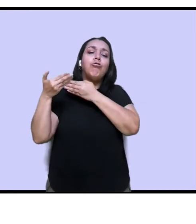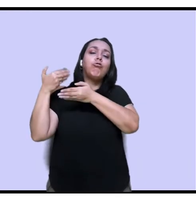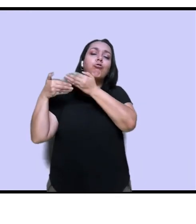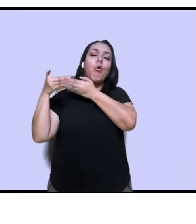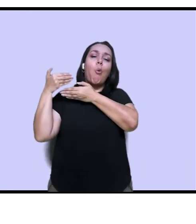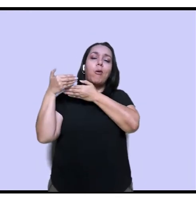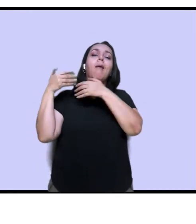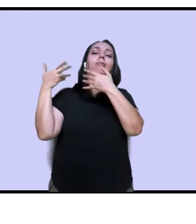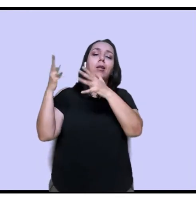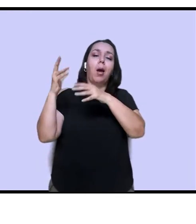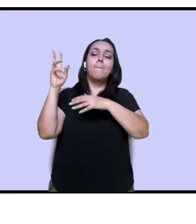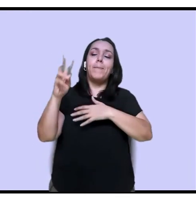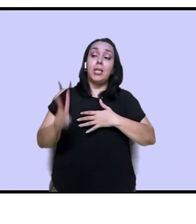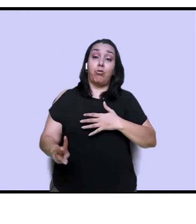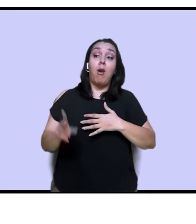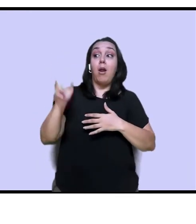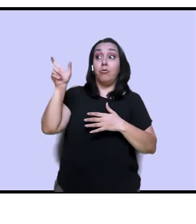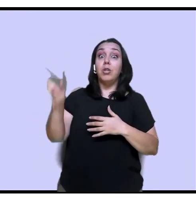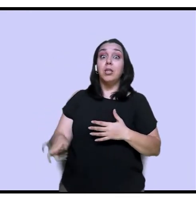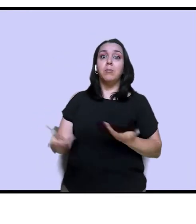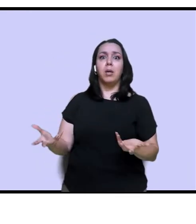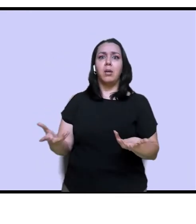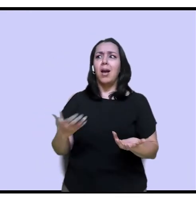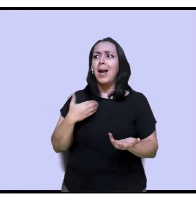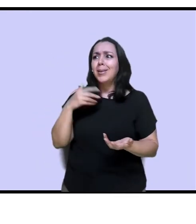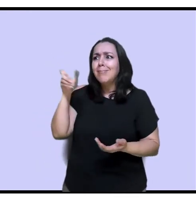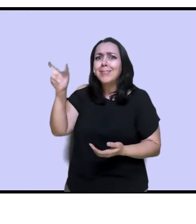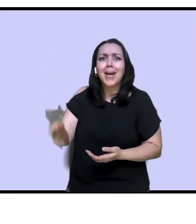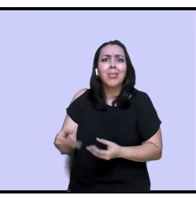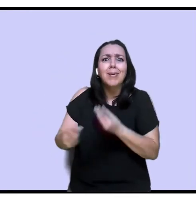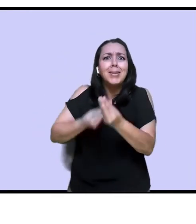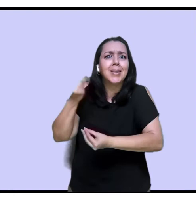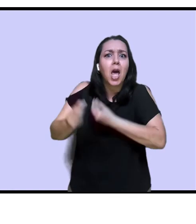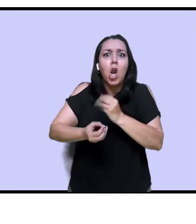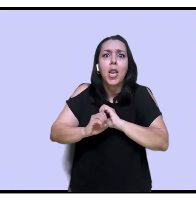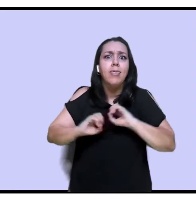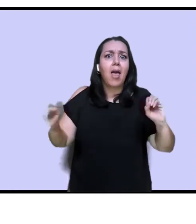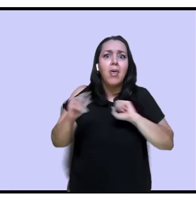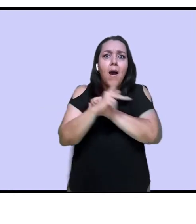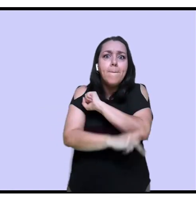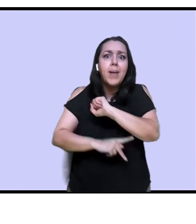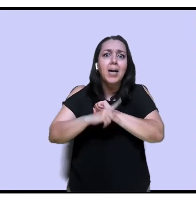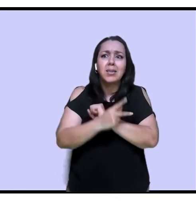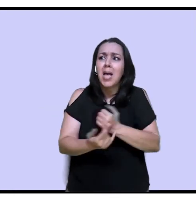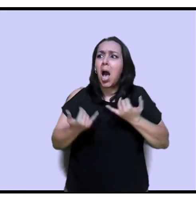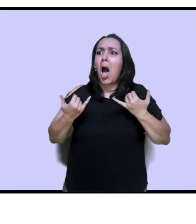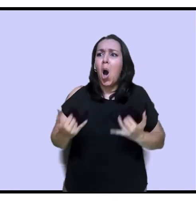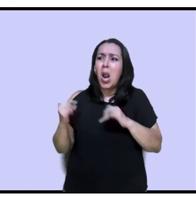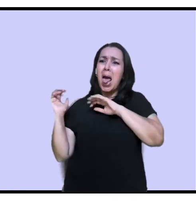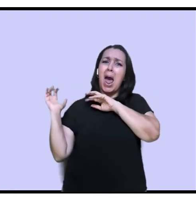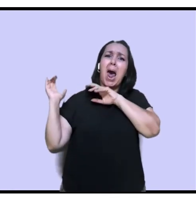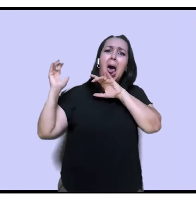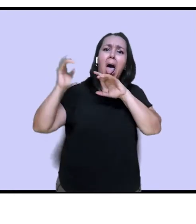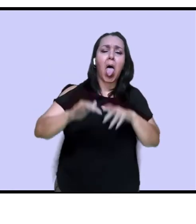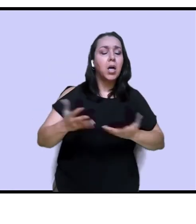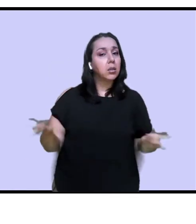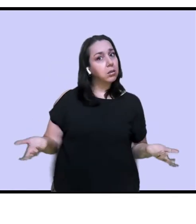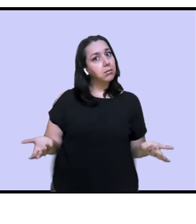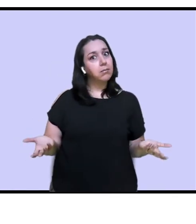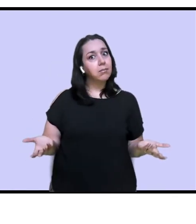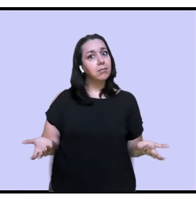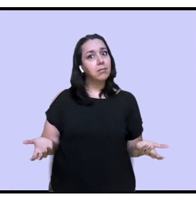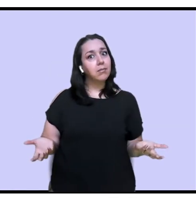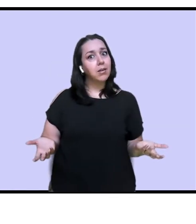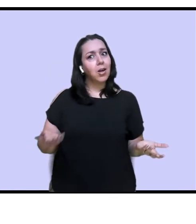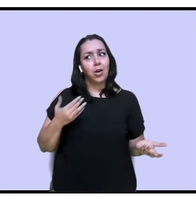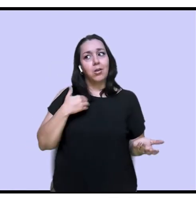caso. Ellos no hicieron nada para que su país esté como esté y que ahora tengan que estar aquí. Y, o sea, no se merecen esas frases,